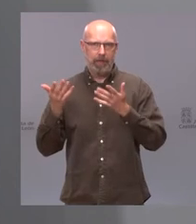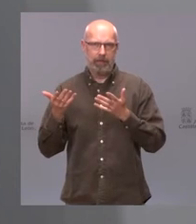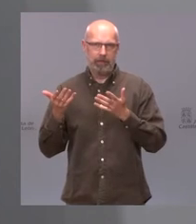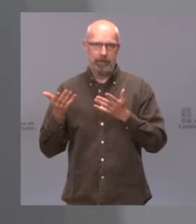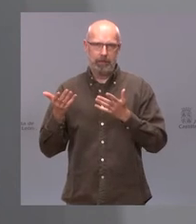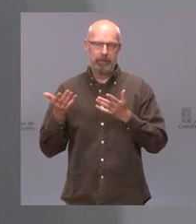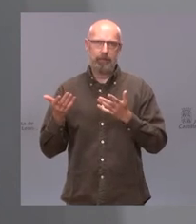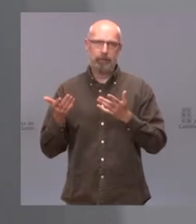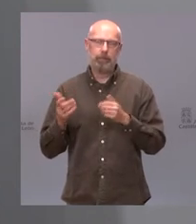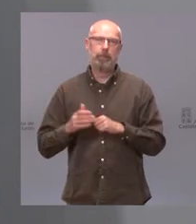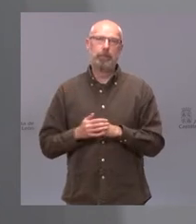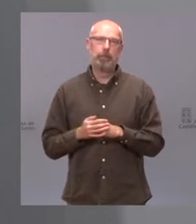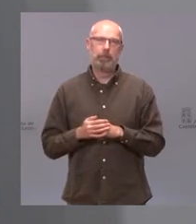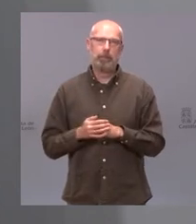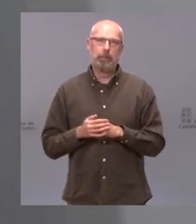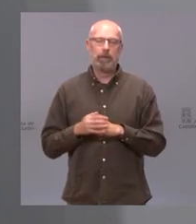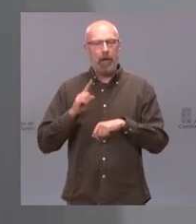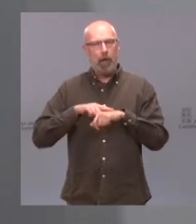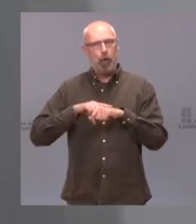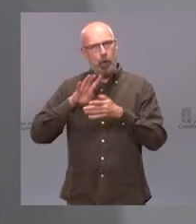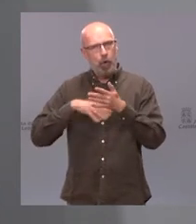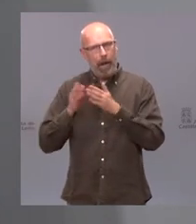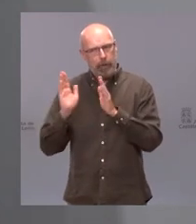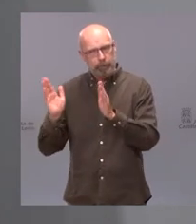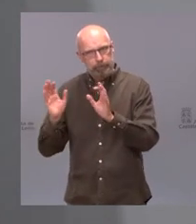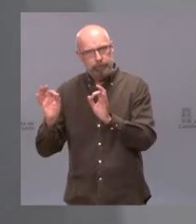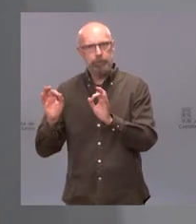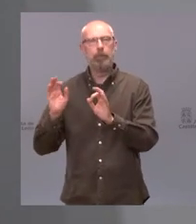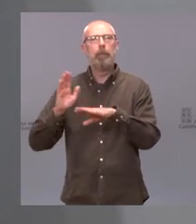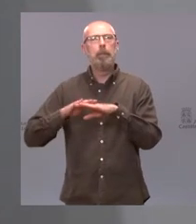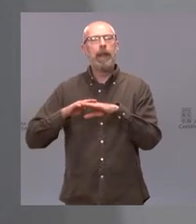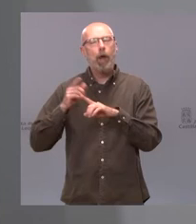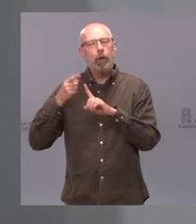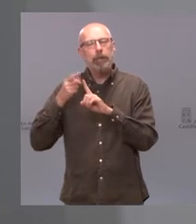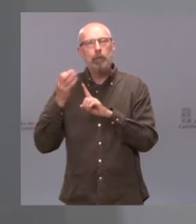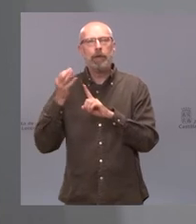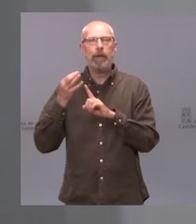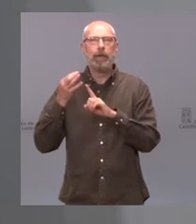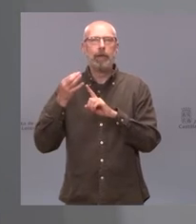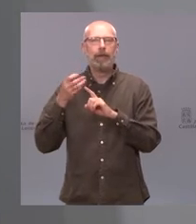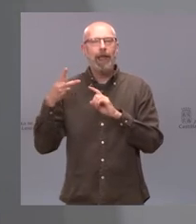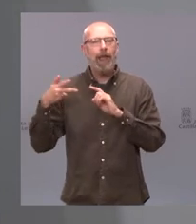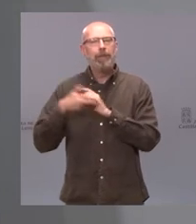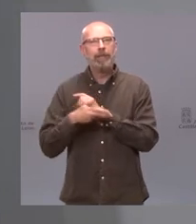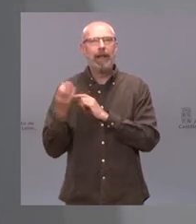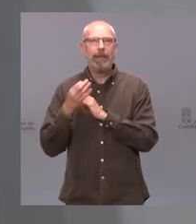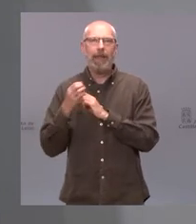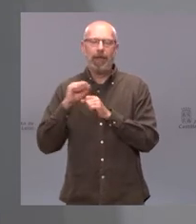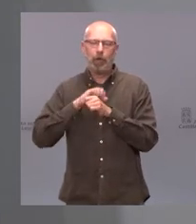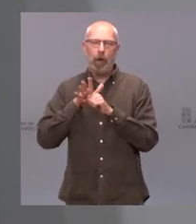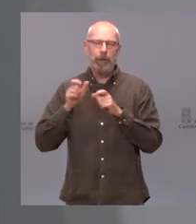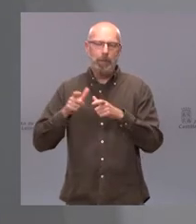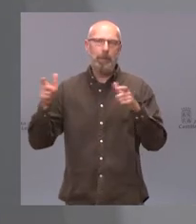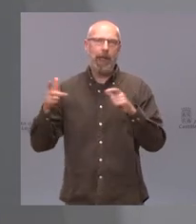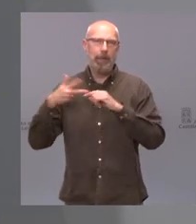posible, en un horario concreto para evitar un aumento de la incidencia. Por tanto,